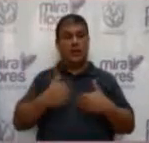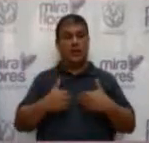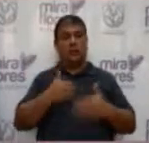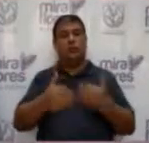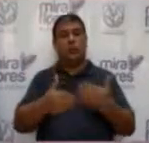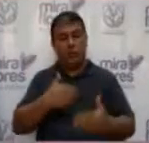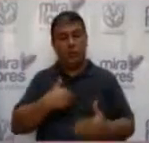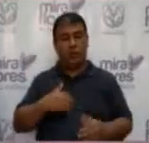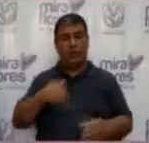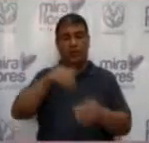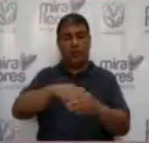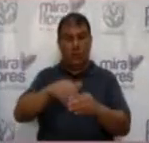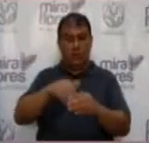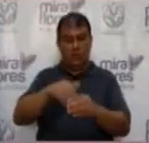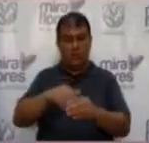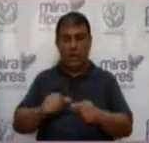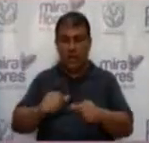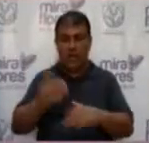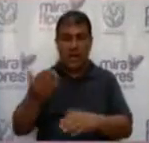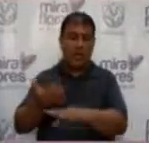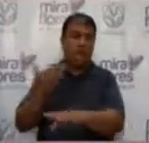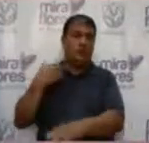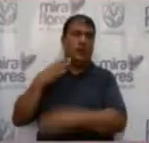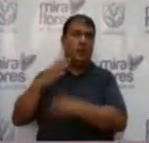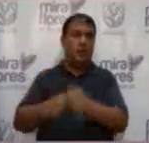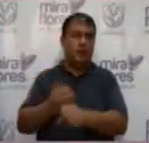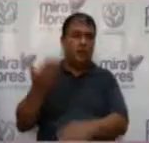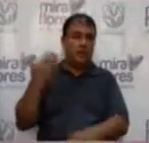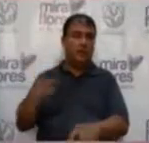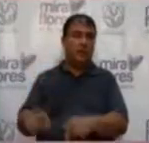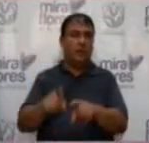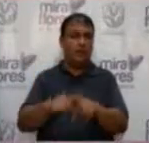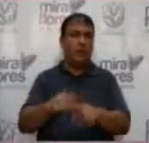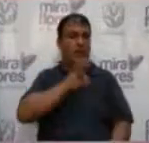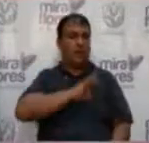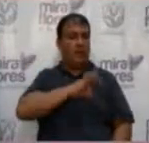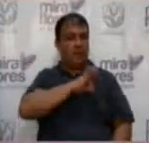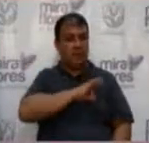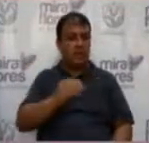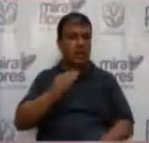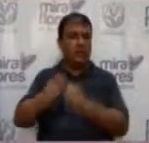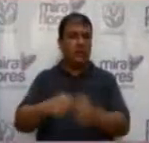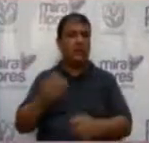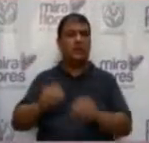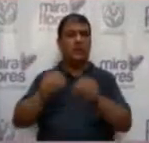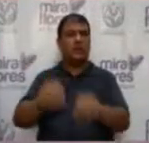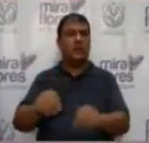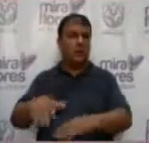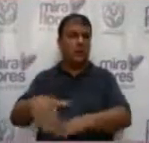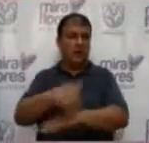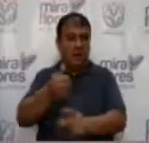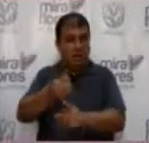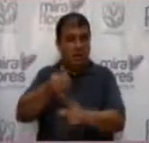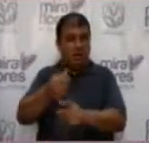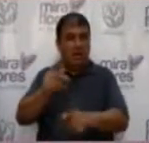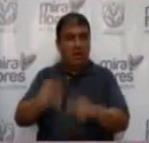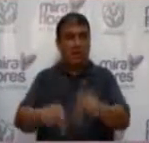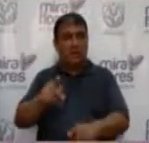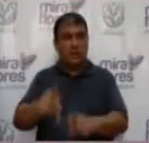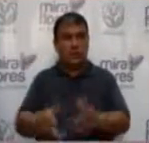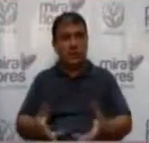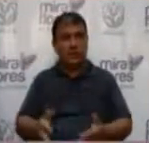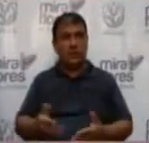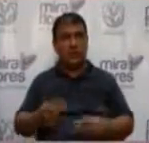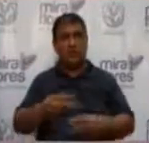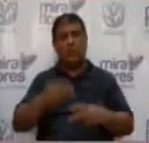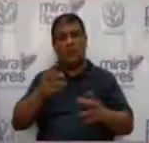mis votos anteriores, que el año pasado también se le dio este beneficio a las mismas personas, a los mismos